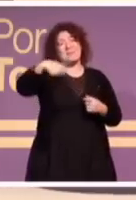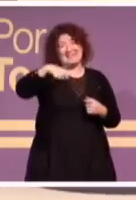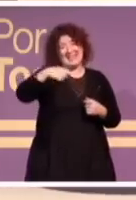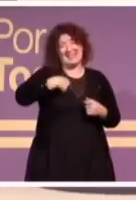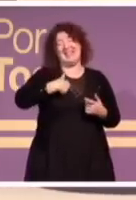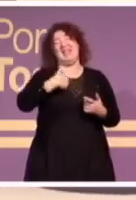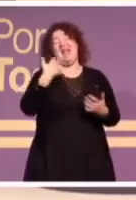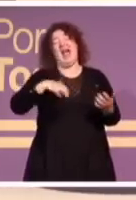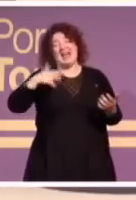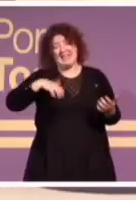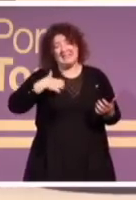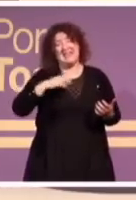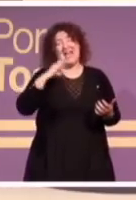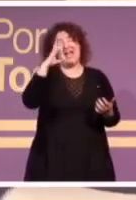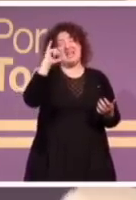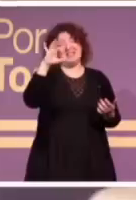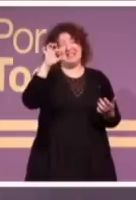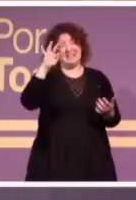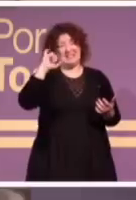Cristina Fernández Kirchner.